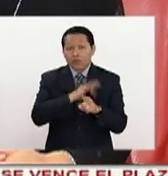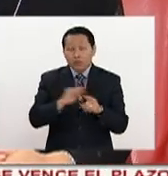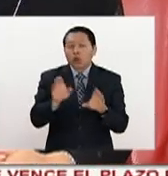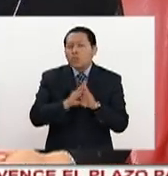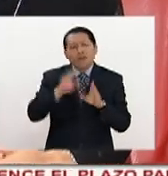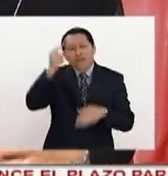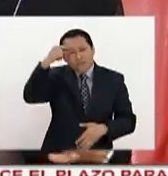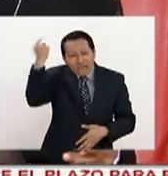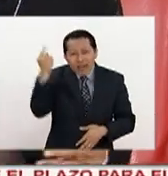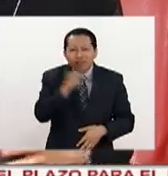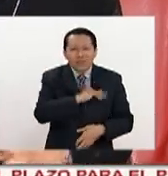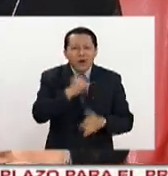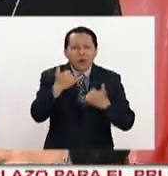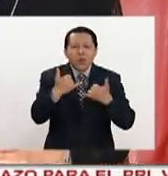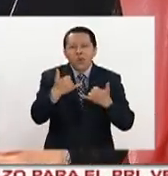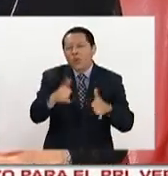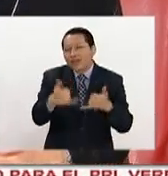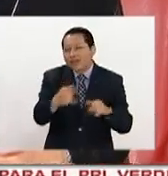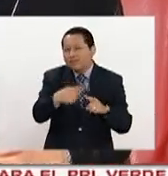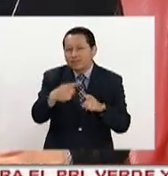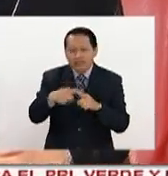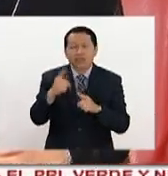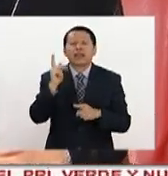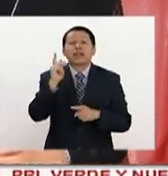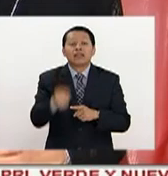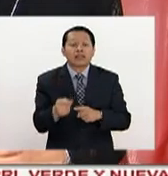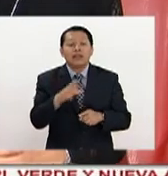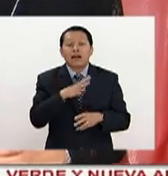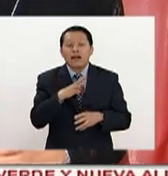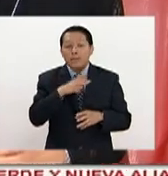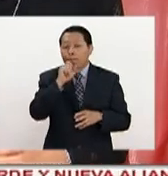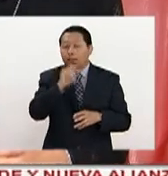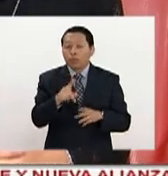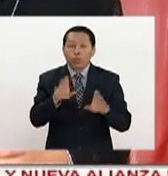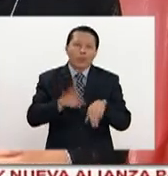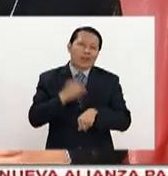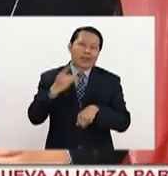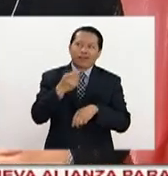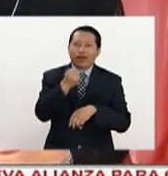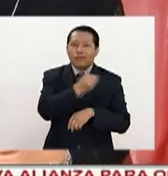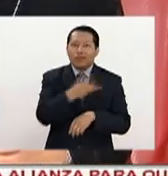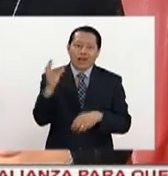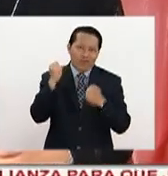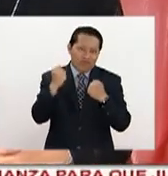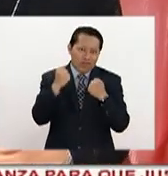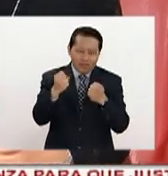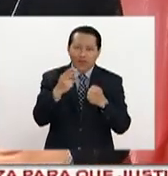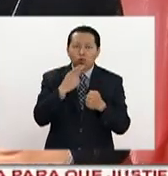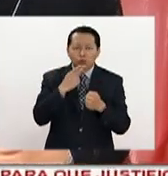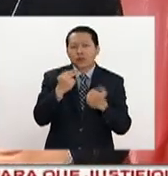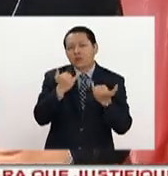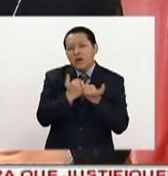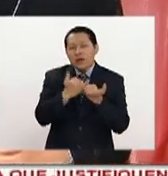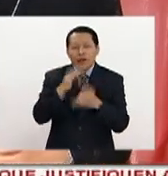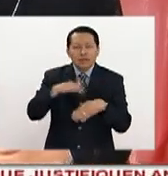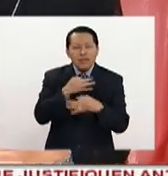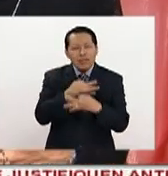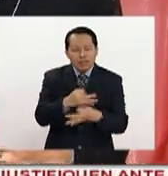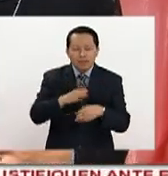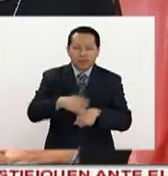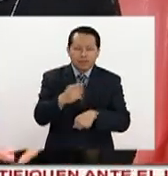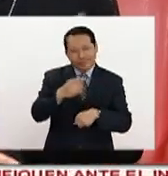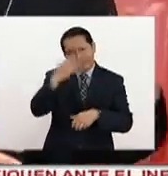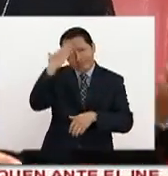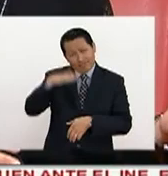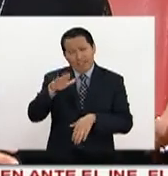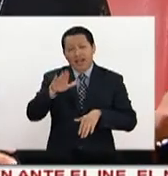estos juguetes, ¿no? Dado de lo popular que son y lo muy entretenido que acaba siendo, porque